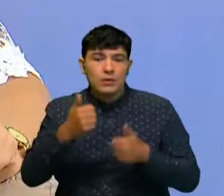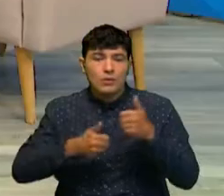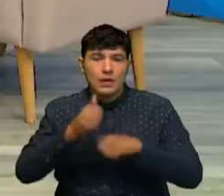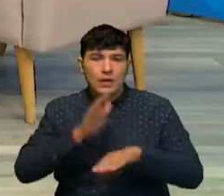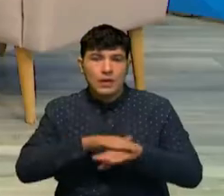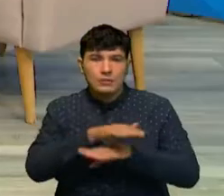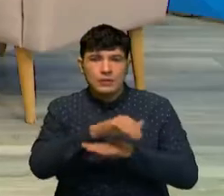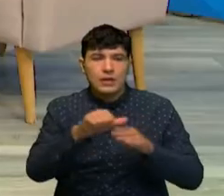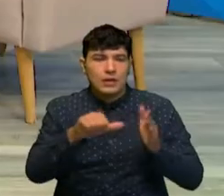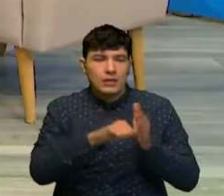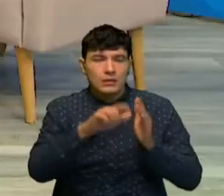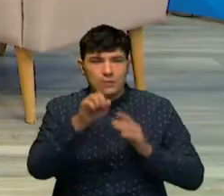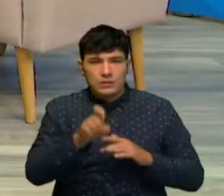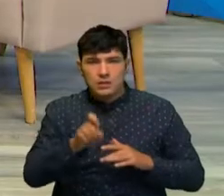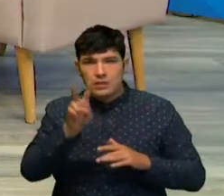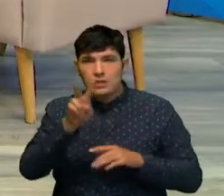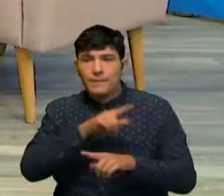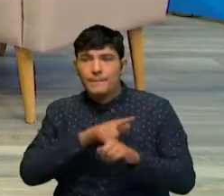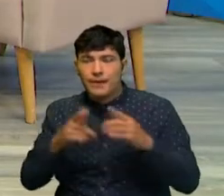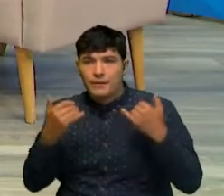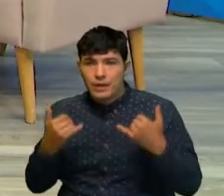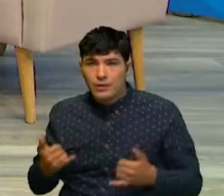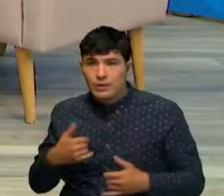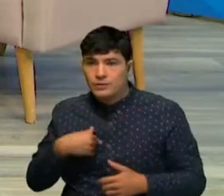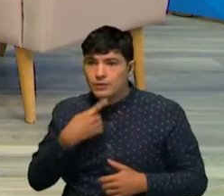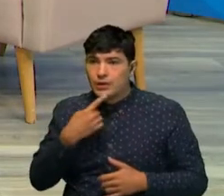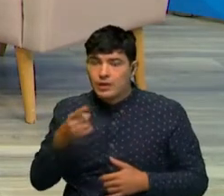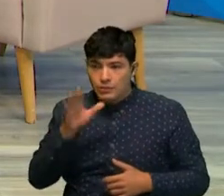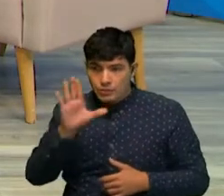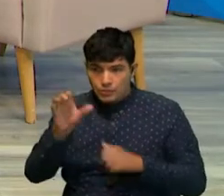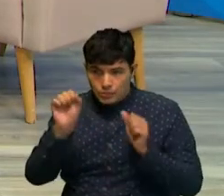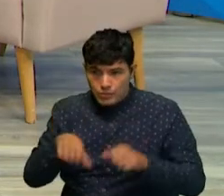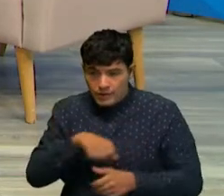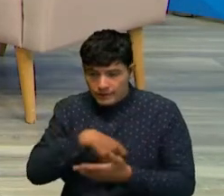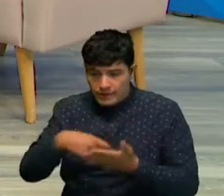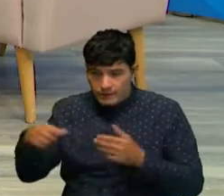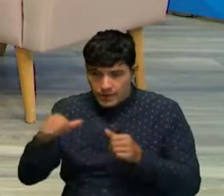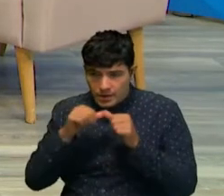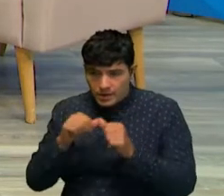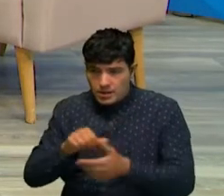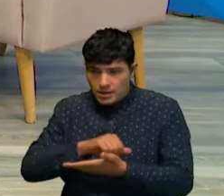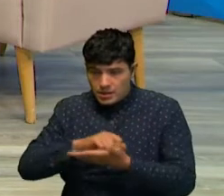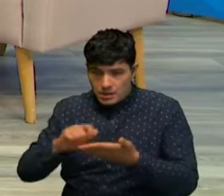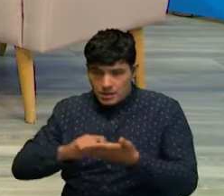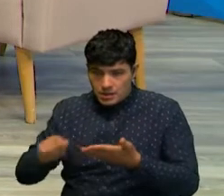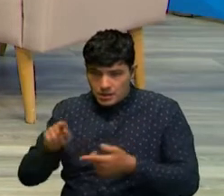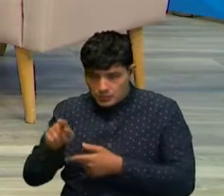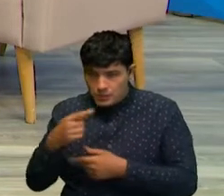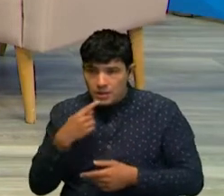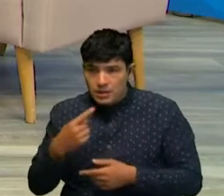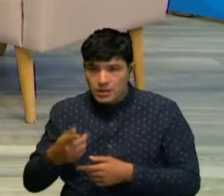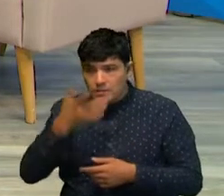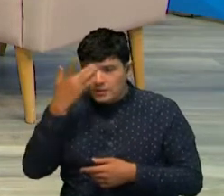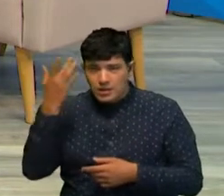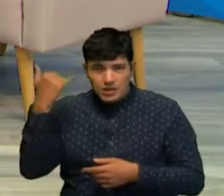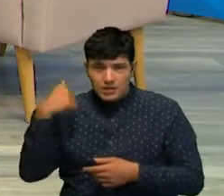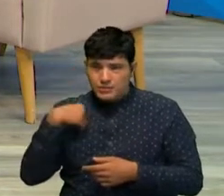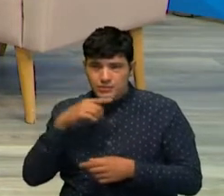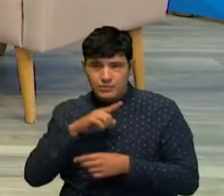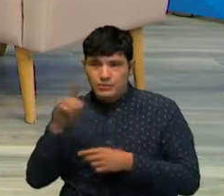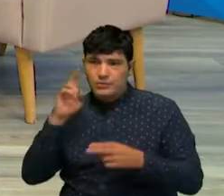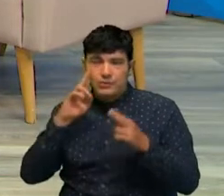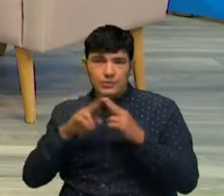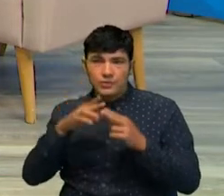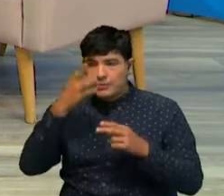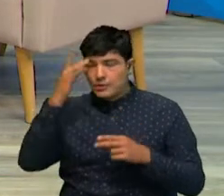artículo 62. Pero en este caso, como si logró firmar el contrato a término fijo, como comenta el televidente, sí, porque no tuve conocimiento, porque